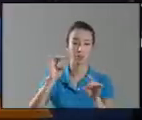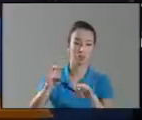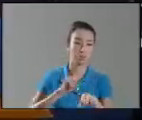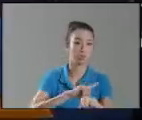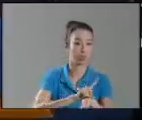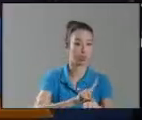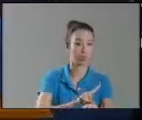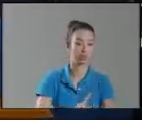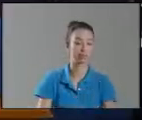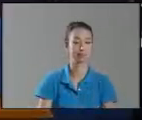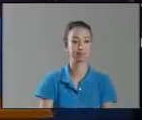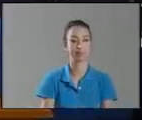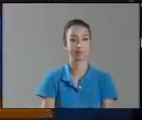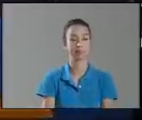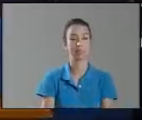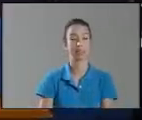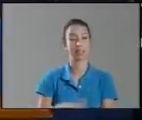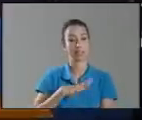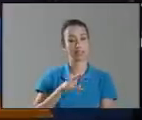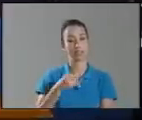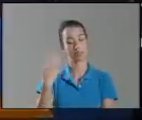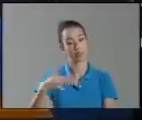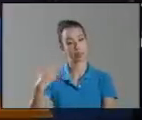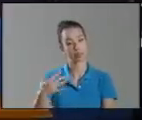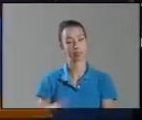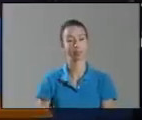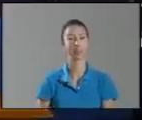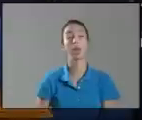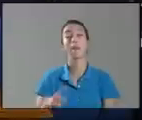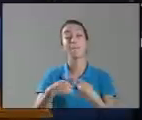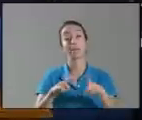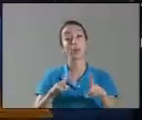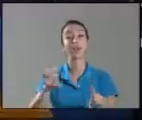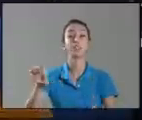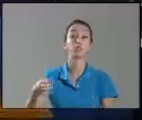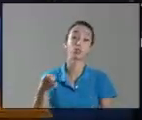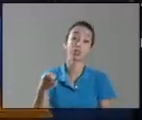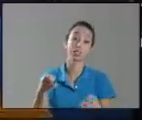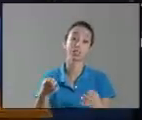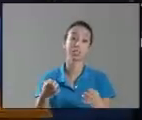45 me dijeron, y ya llevo unos cuantos.